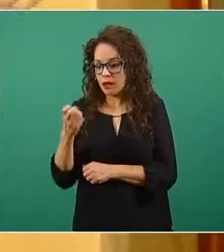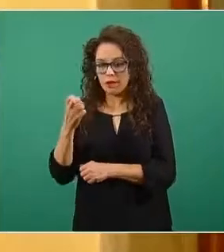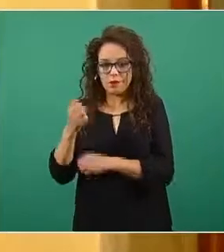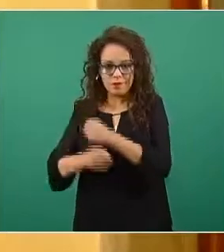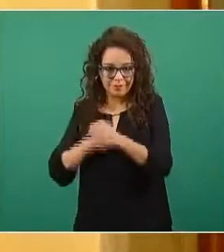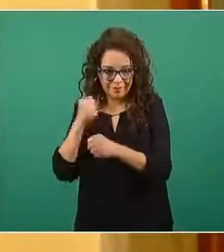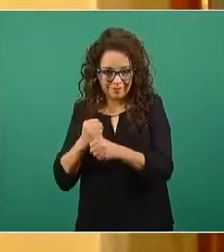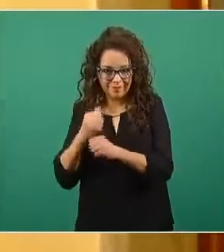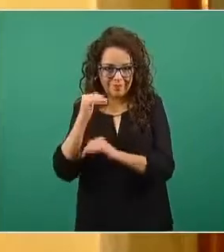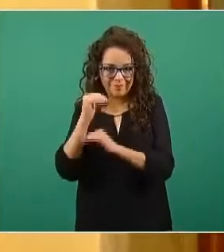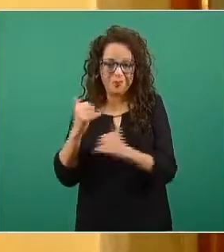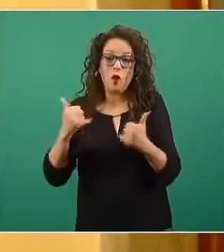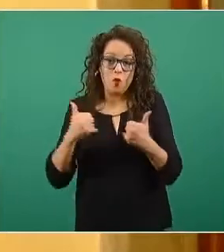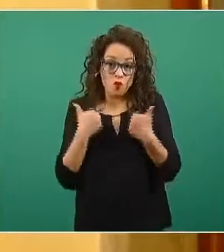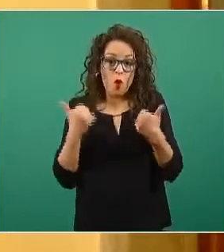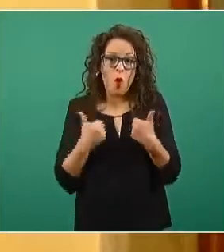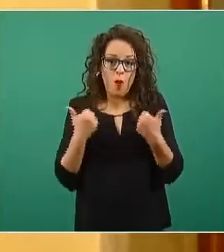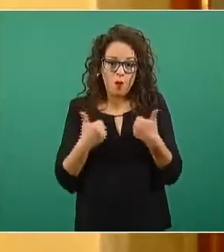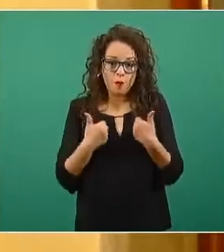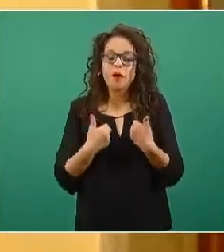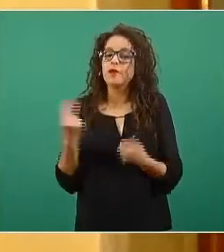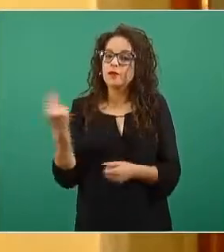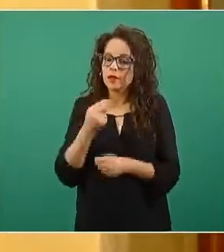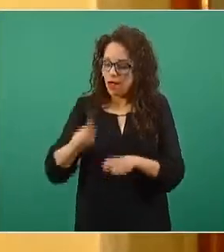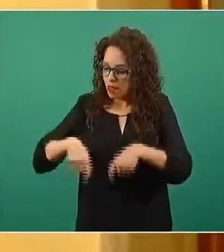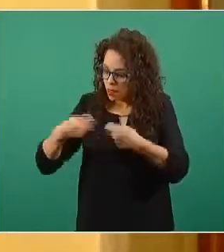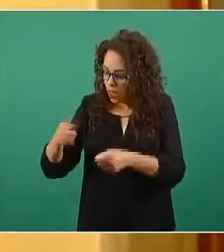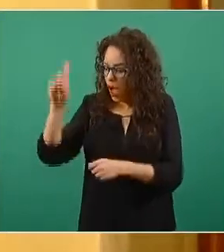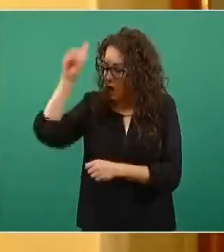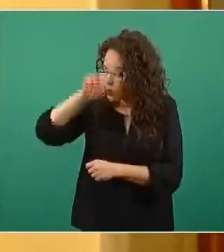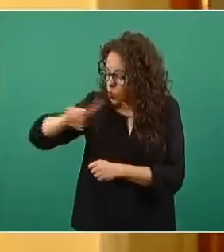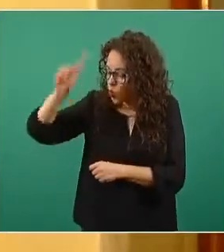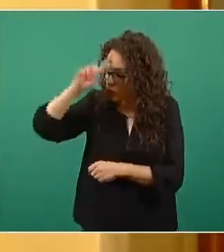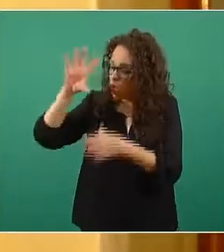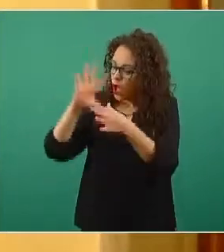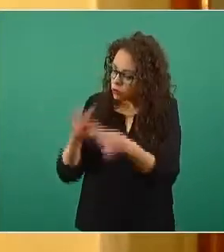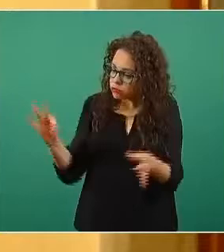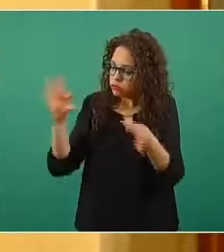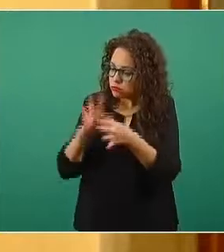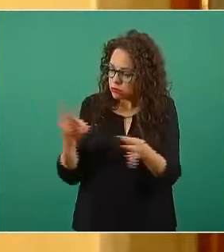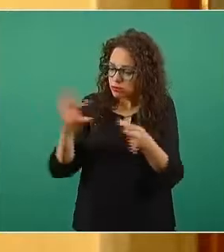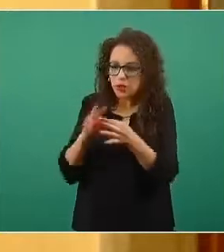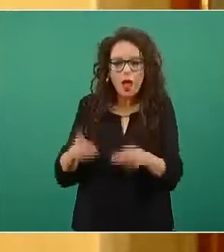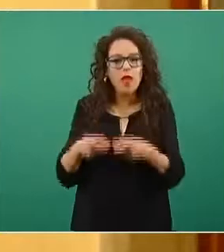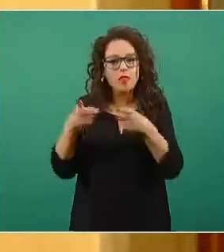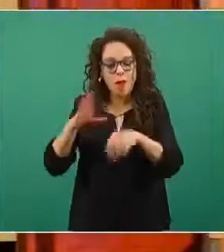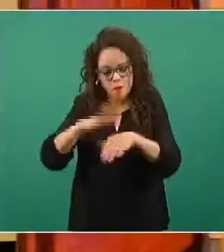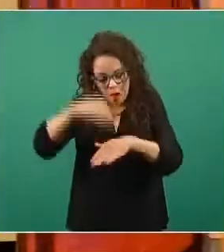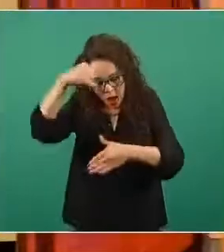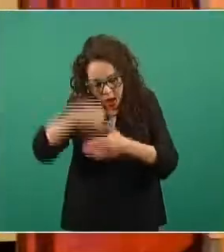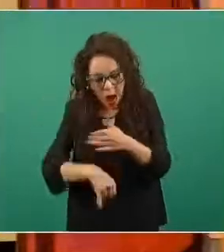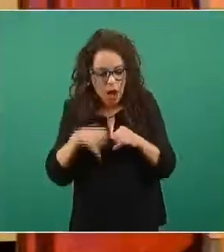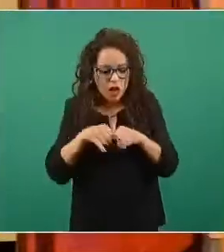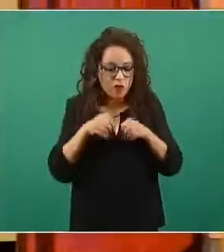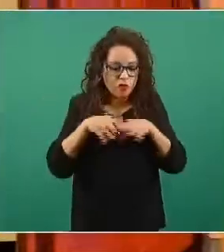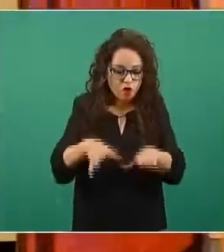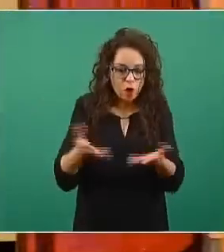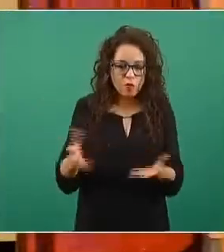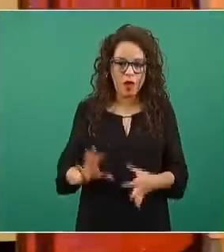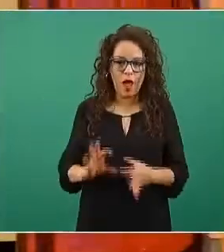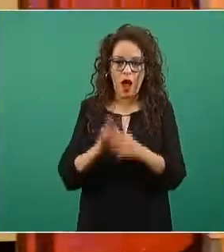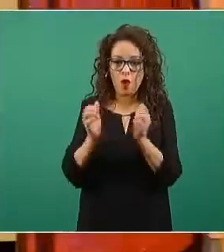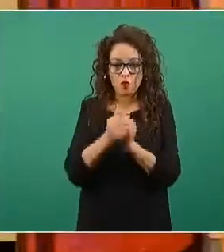de adolescencia, que les vayamos orientando en términos de información que sea adecuada, y